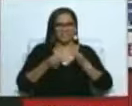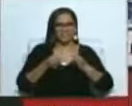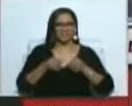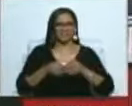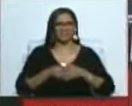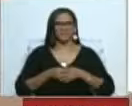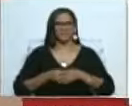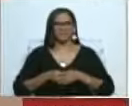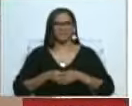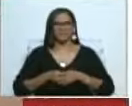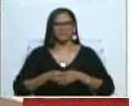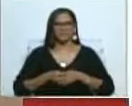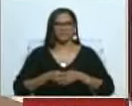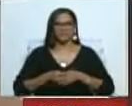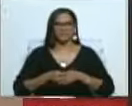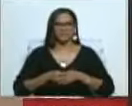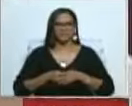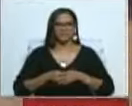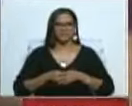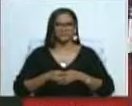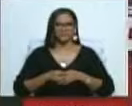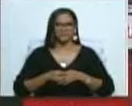¿Se ve ahí? ¿Sí, verdad?